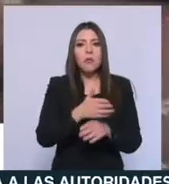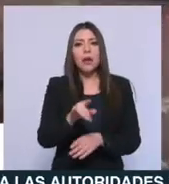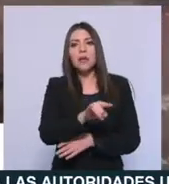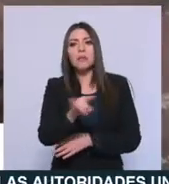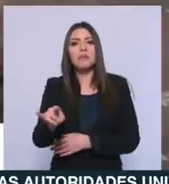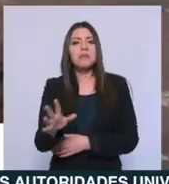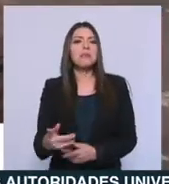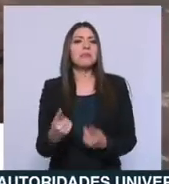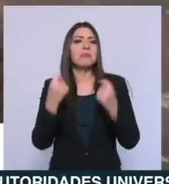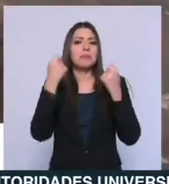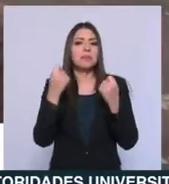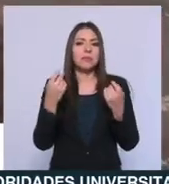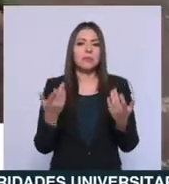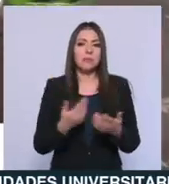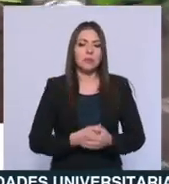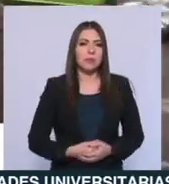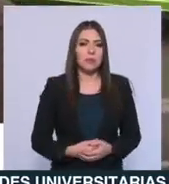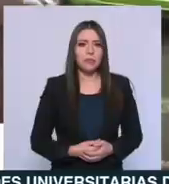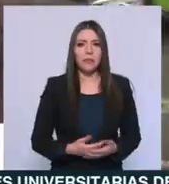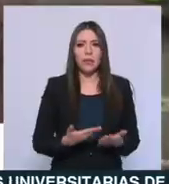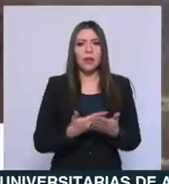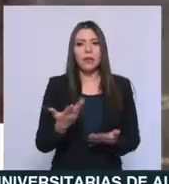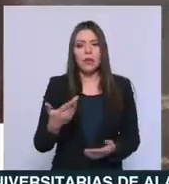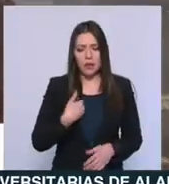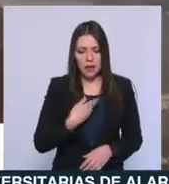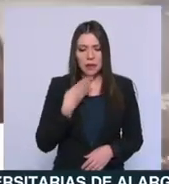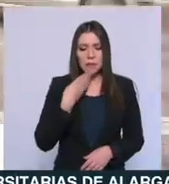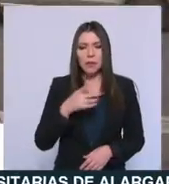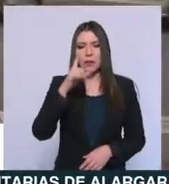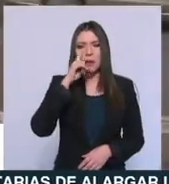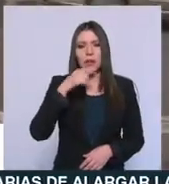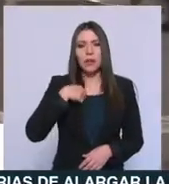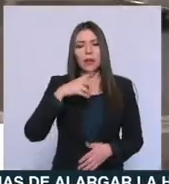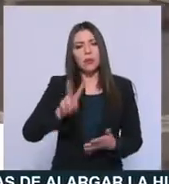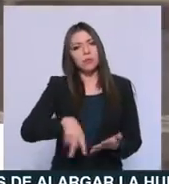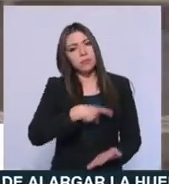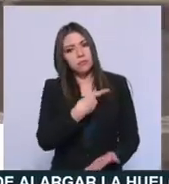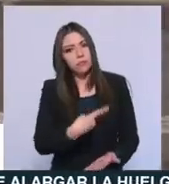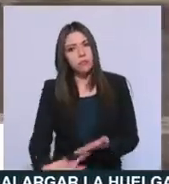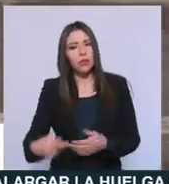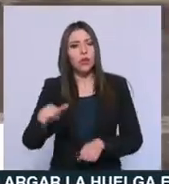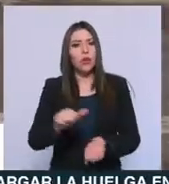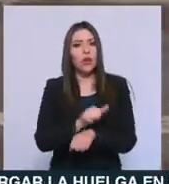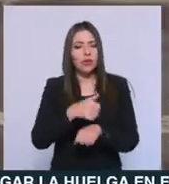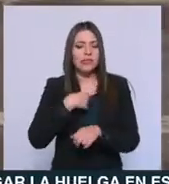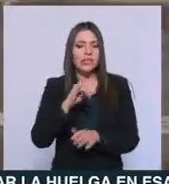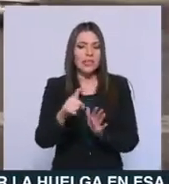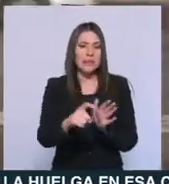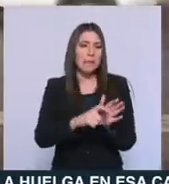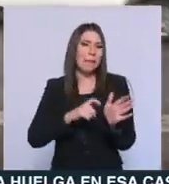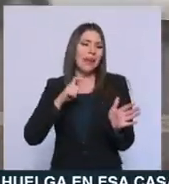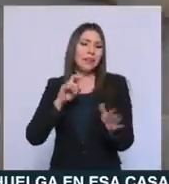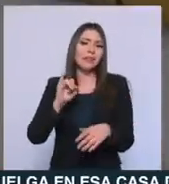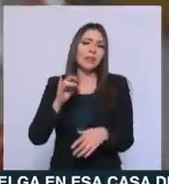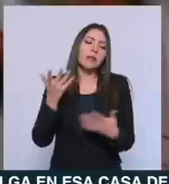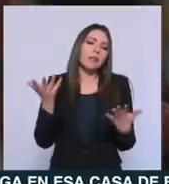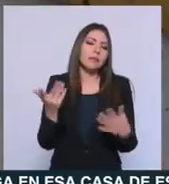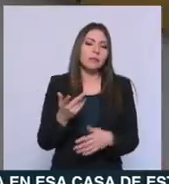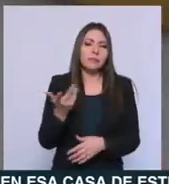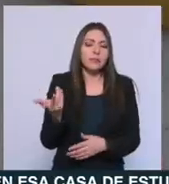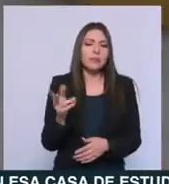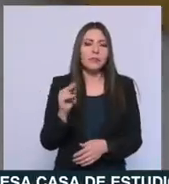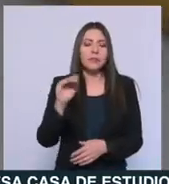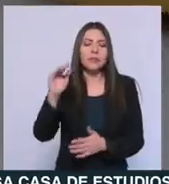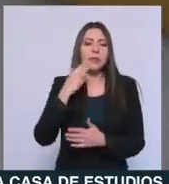valió. Estoy bien. Nada más fue así que la caída, pero supe caer. Y sí le rayé el carro, pero pues es lo de menos.